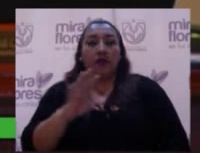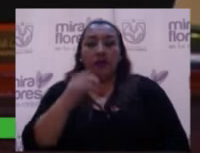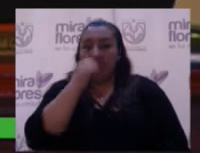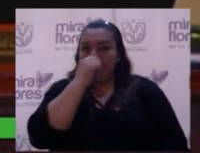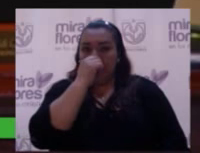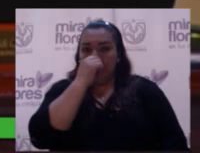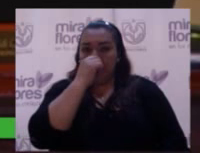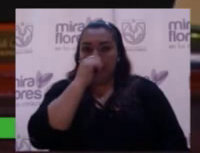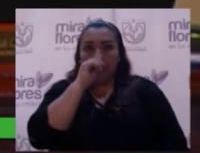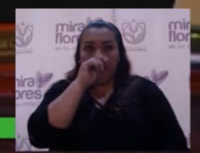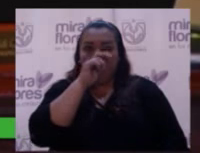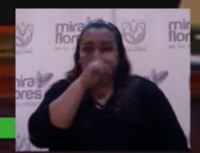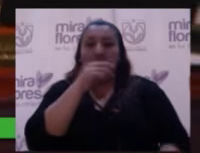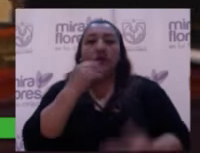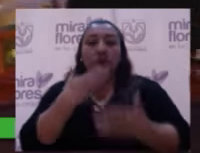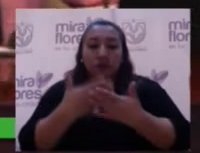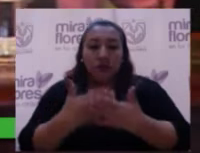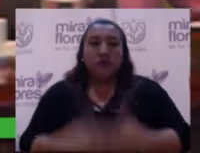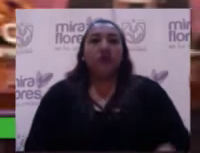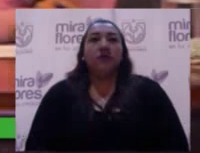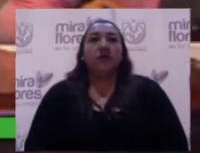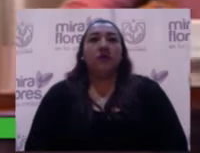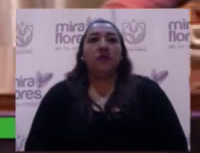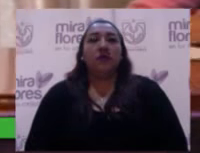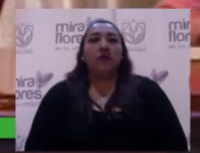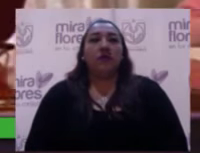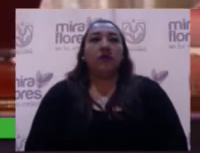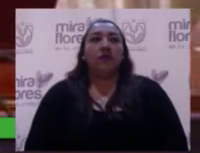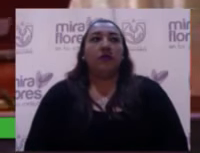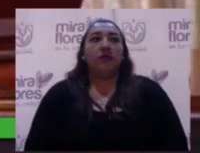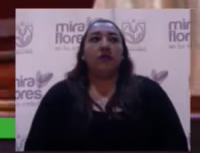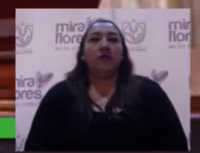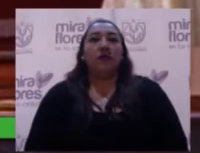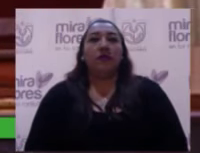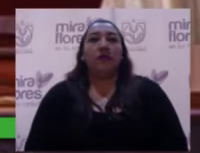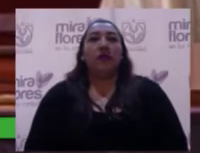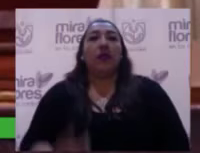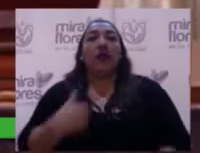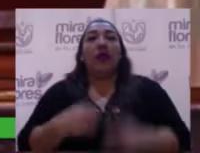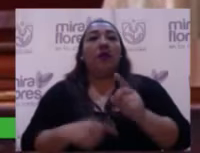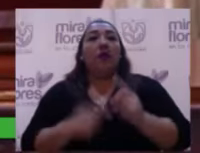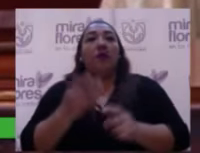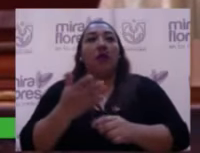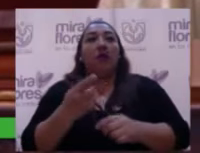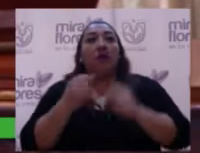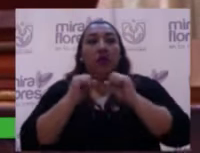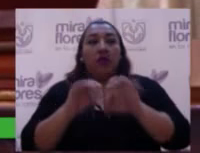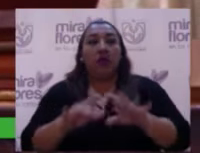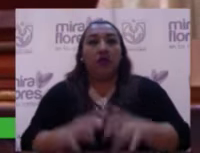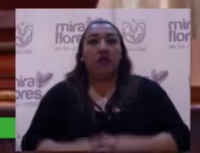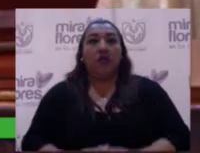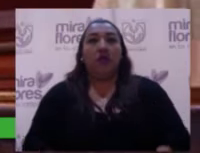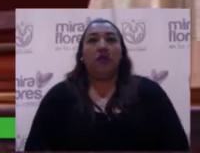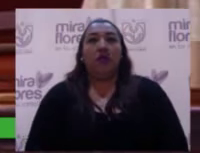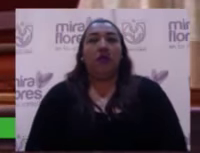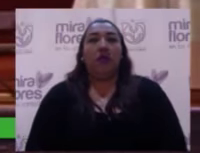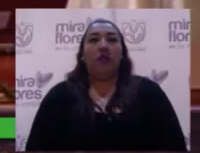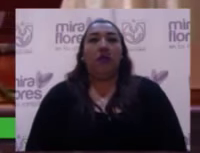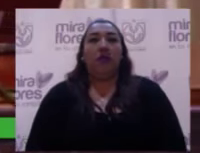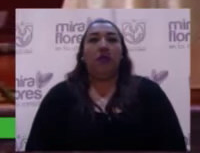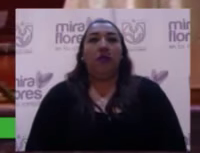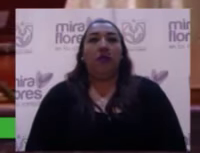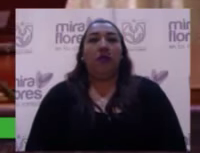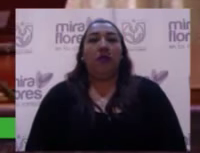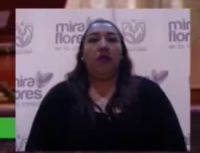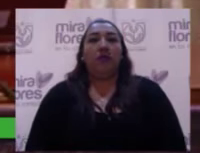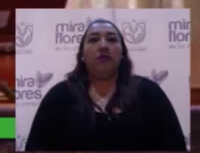señor alcalde. Muy bien, muchas gracias. ¿Tenemos algún pedido por escrito en la Secretaría General? Ningún pedido, señor